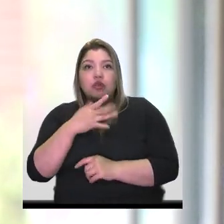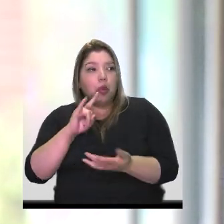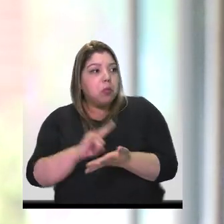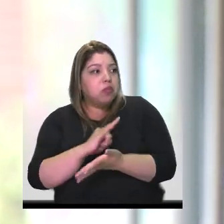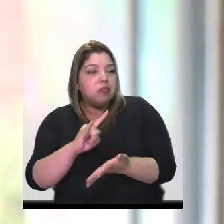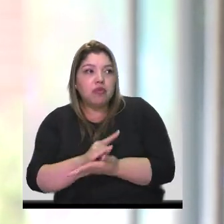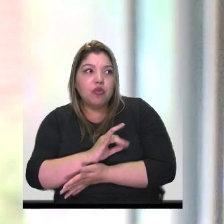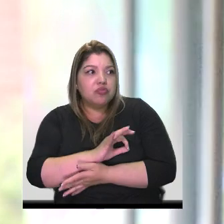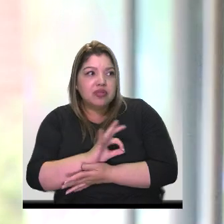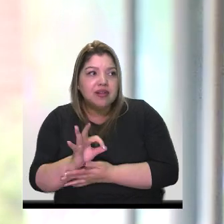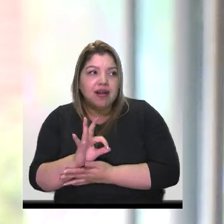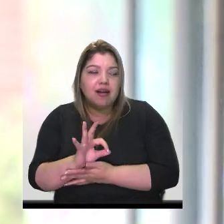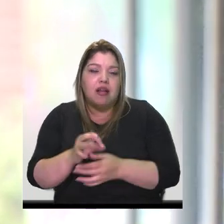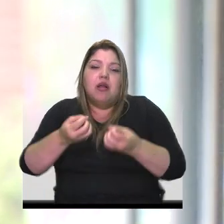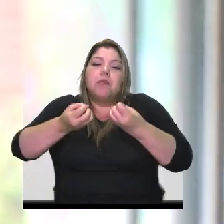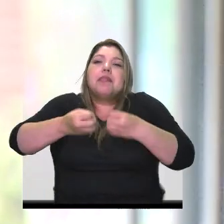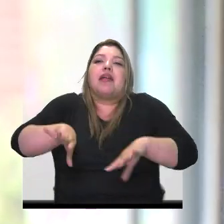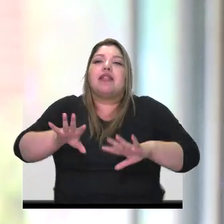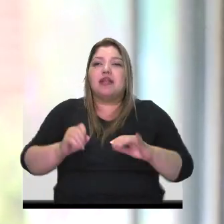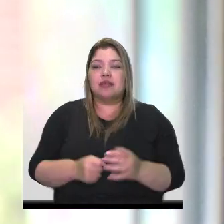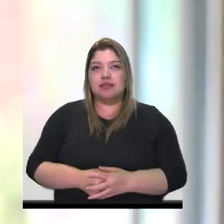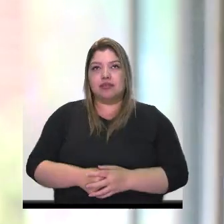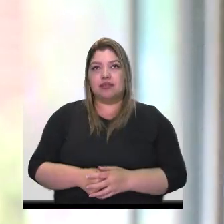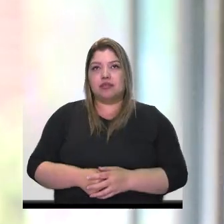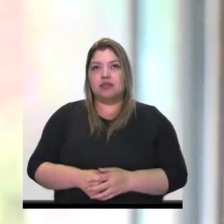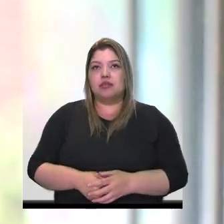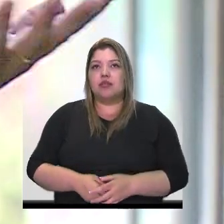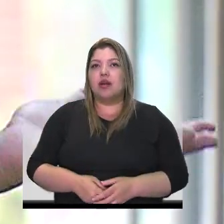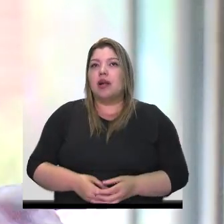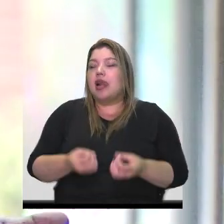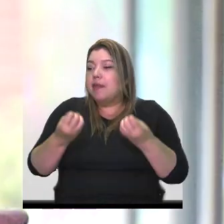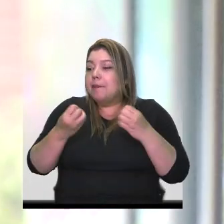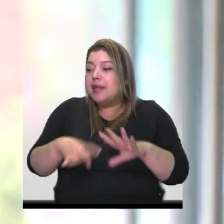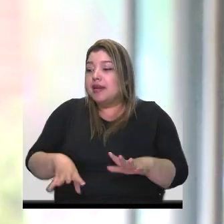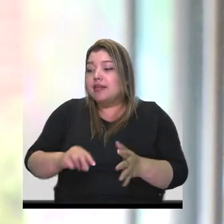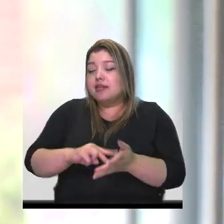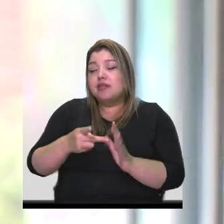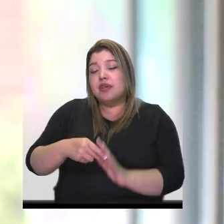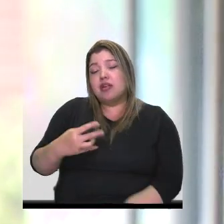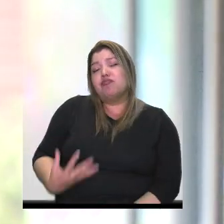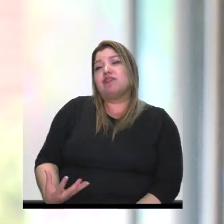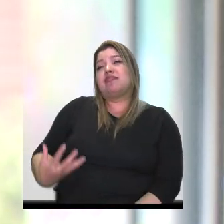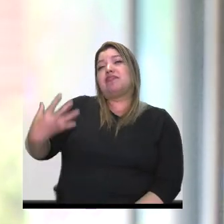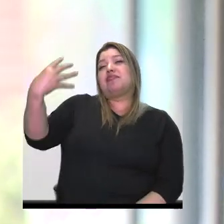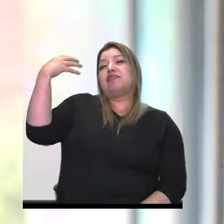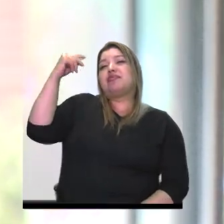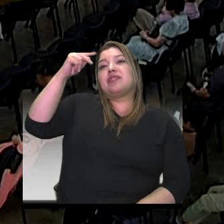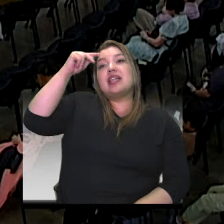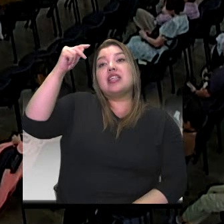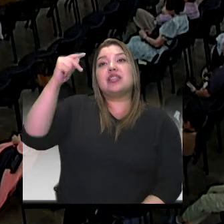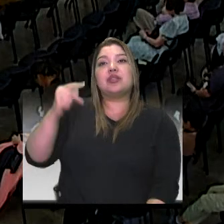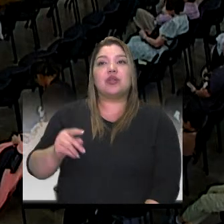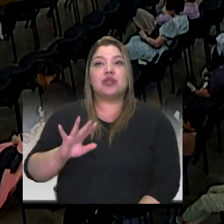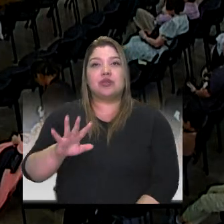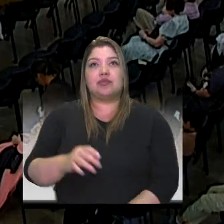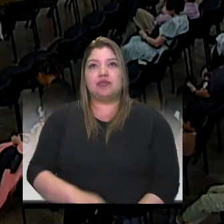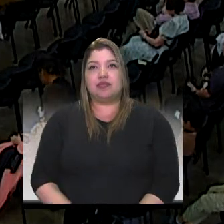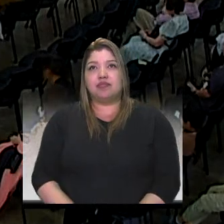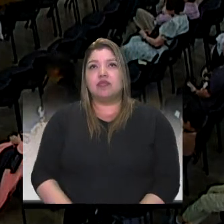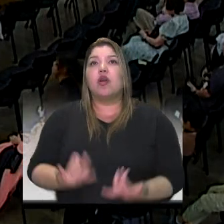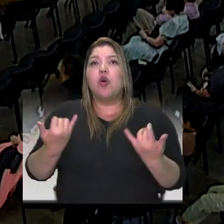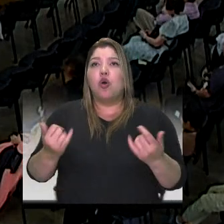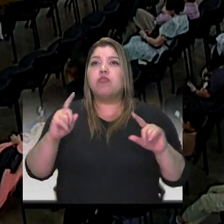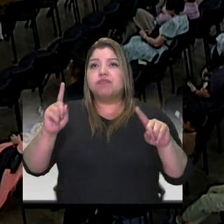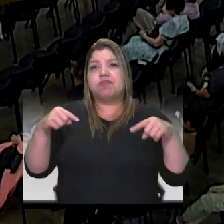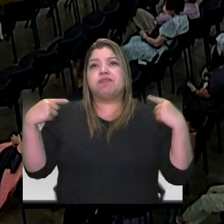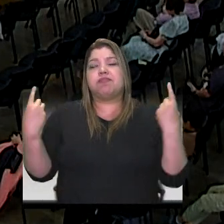se va a perder, y es una medicina ancestral, pues, de precolombina. Entonces, hoy, ¿qué pasa con las comunidades?